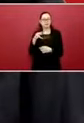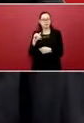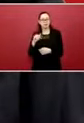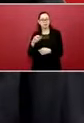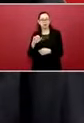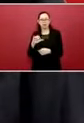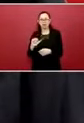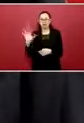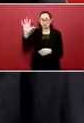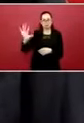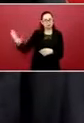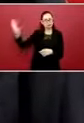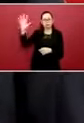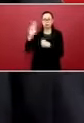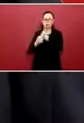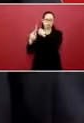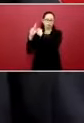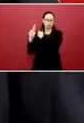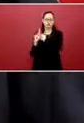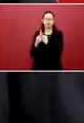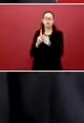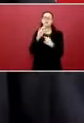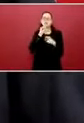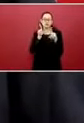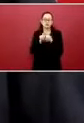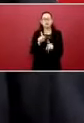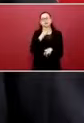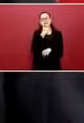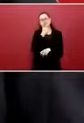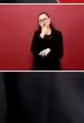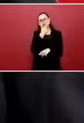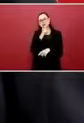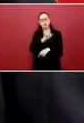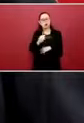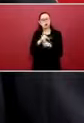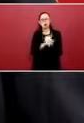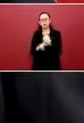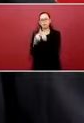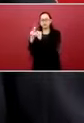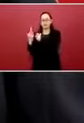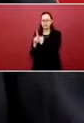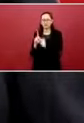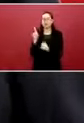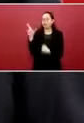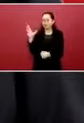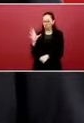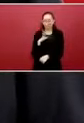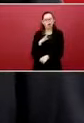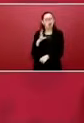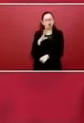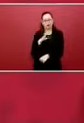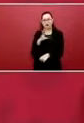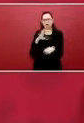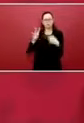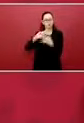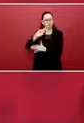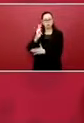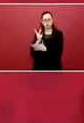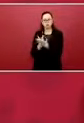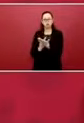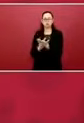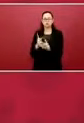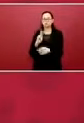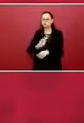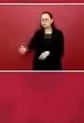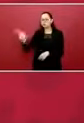países nórdicos y también Inglaterra y en otros países existe el estado